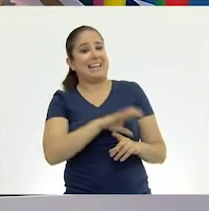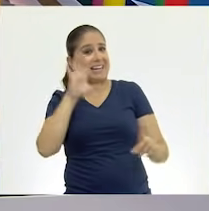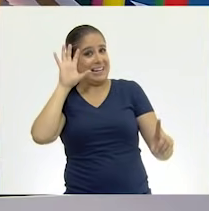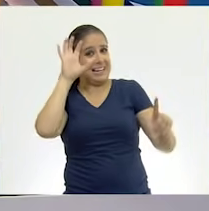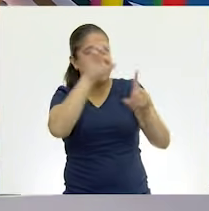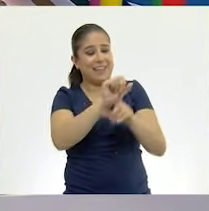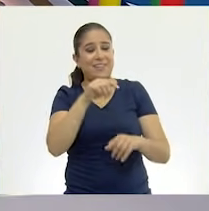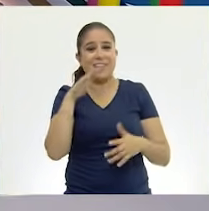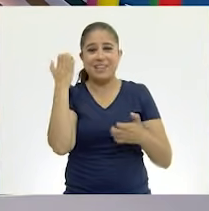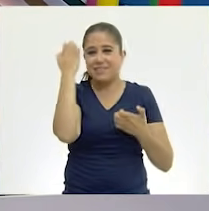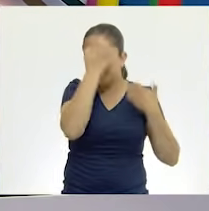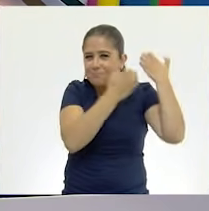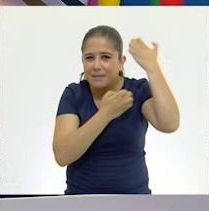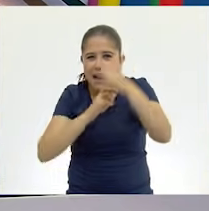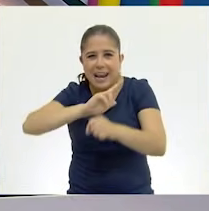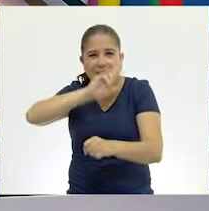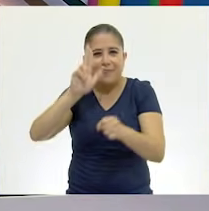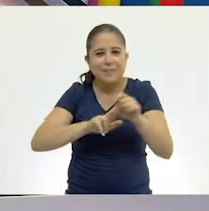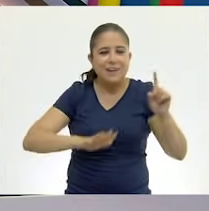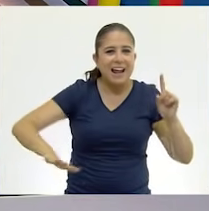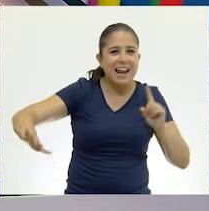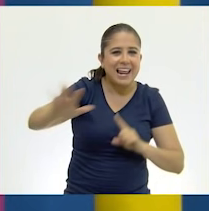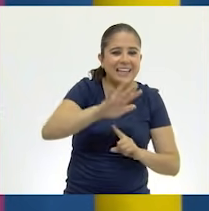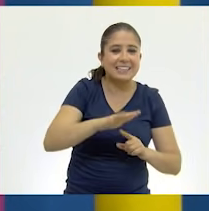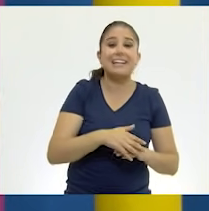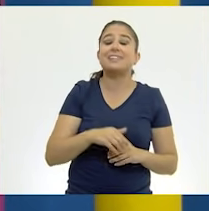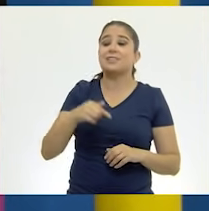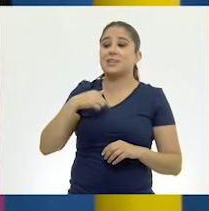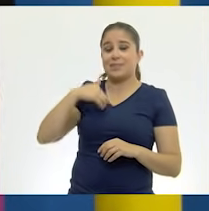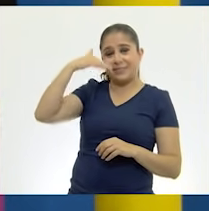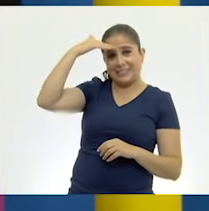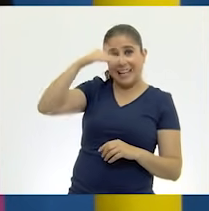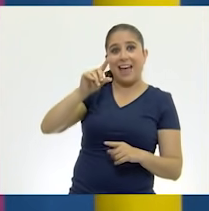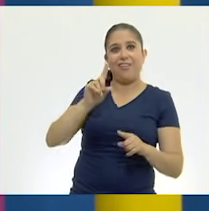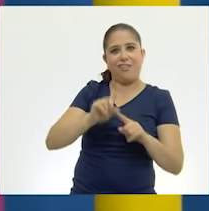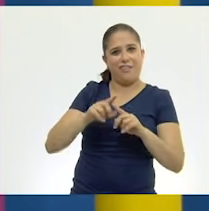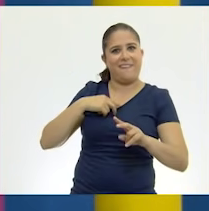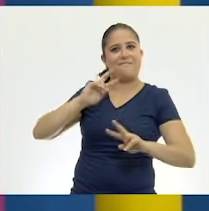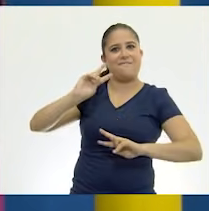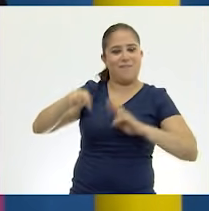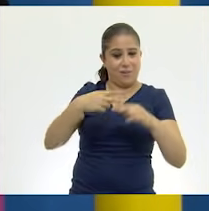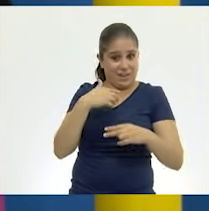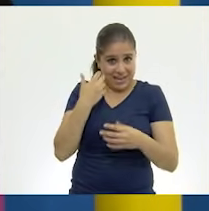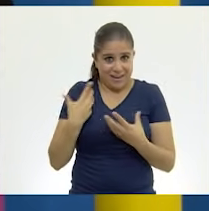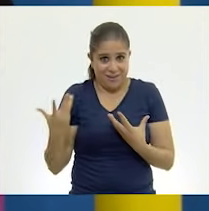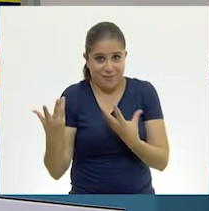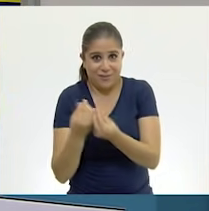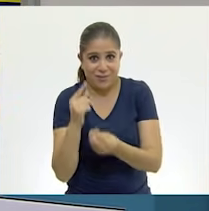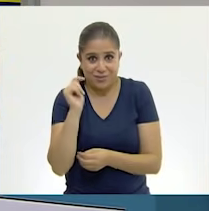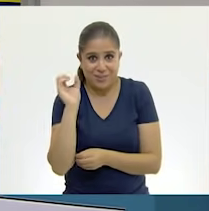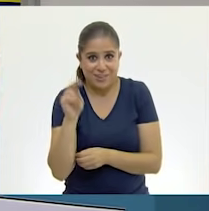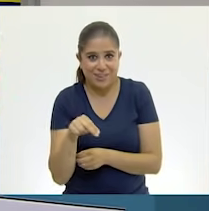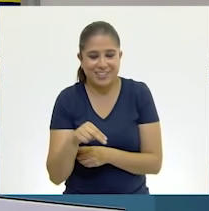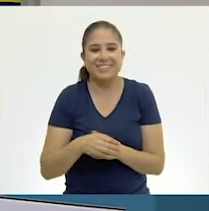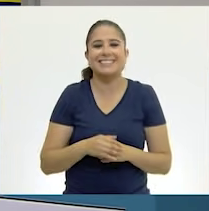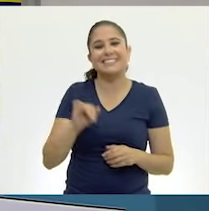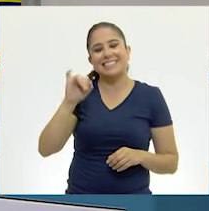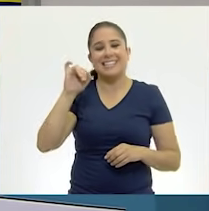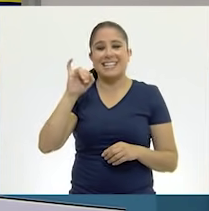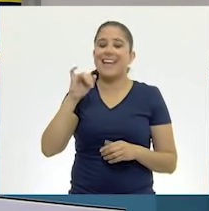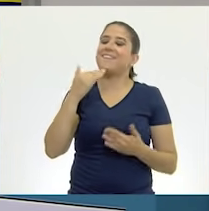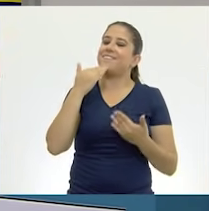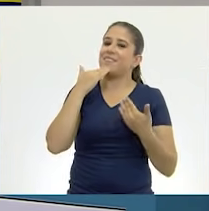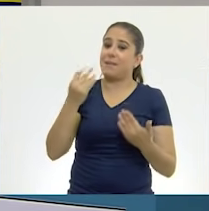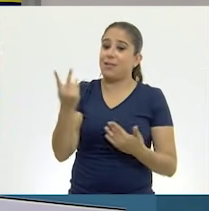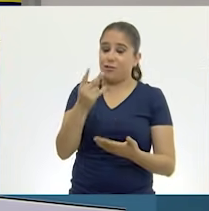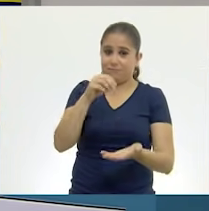explorar la naturaleza! Yo ya sé a dónde voy a ir a observar. Si quieres, vamos juntos, Tony. ¡Sí! Muy bien, pues espero